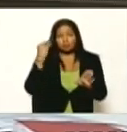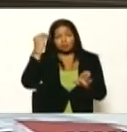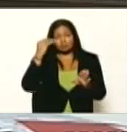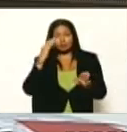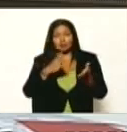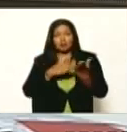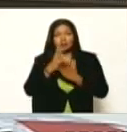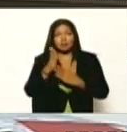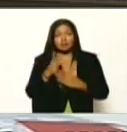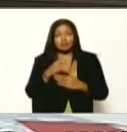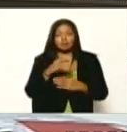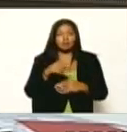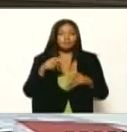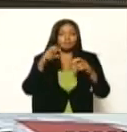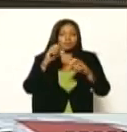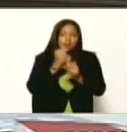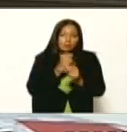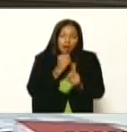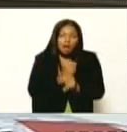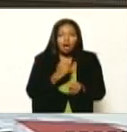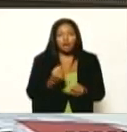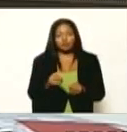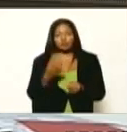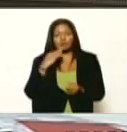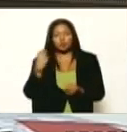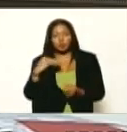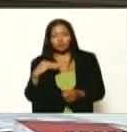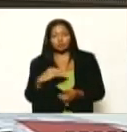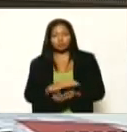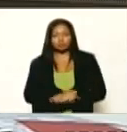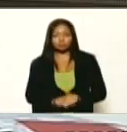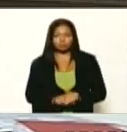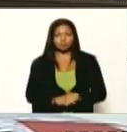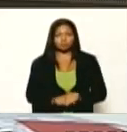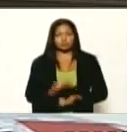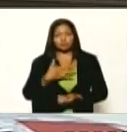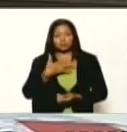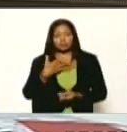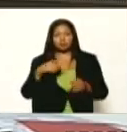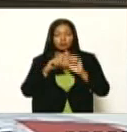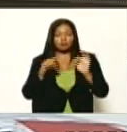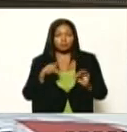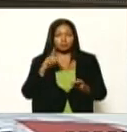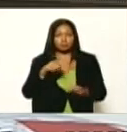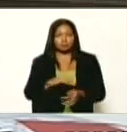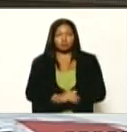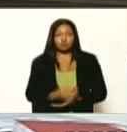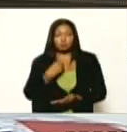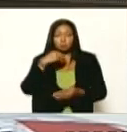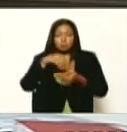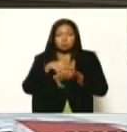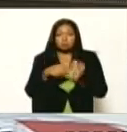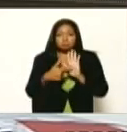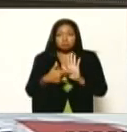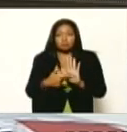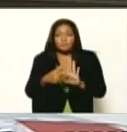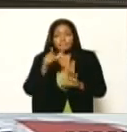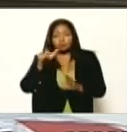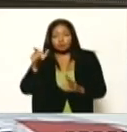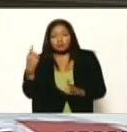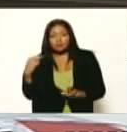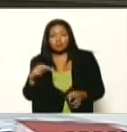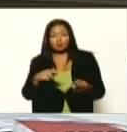líder campesino, un líder trabajador, un líder de la juventud. Y se sentía, no, pues yo no me he postulado. Gente que tiene